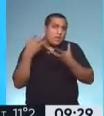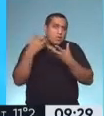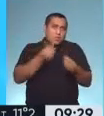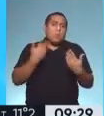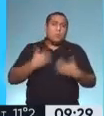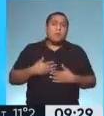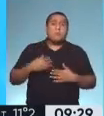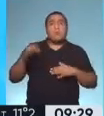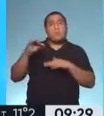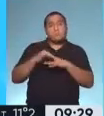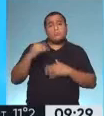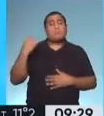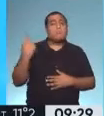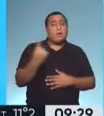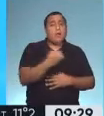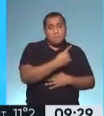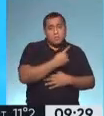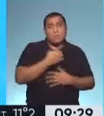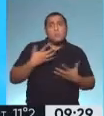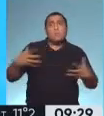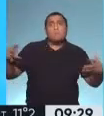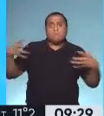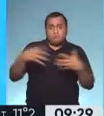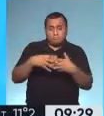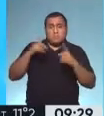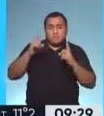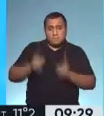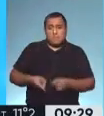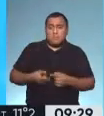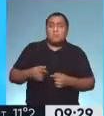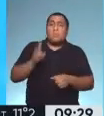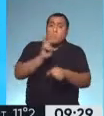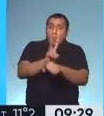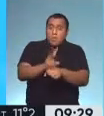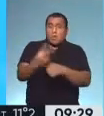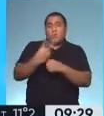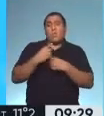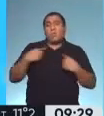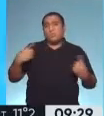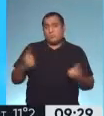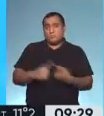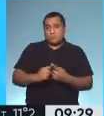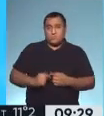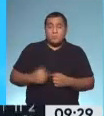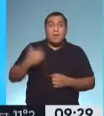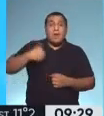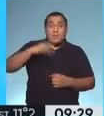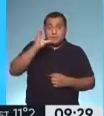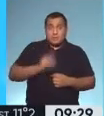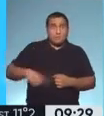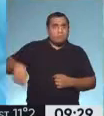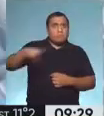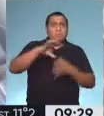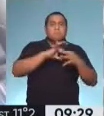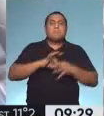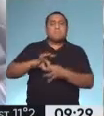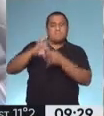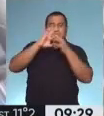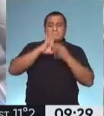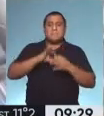compromiso es individual y colectivo cuidarte es cuidarnos argentina unida